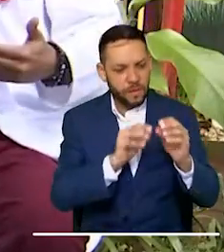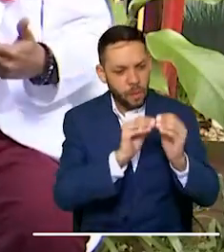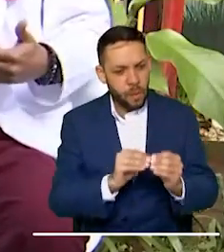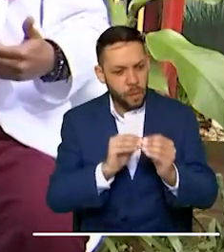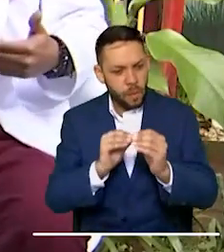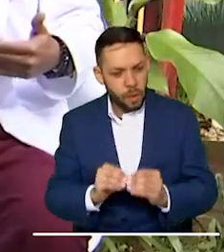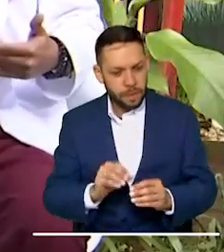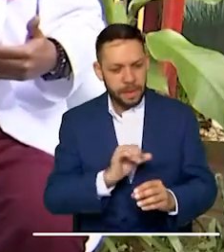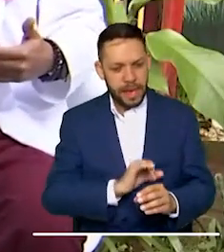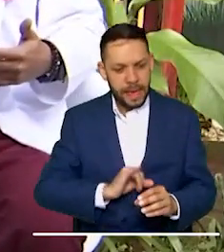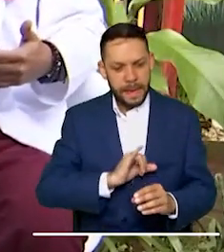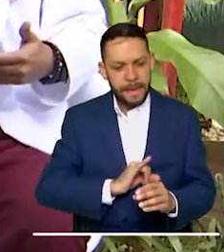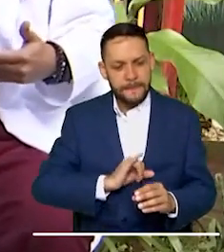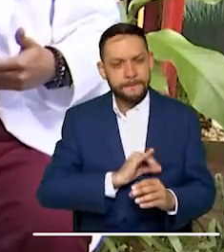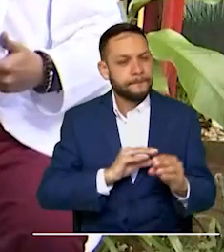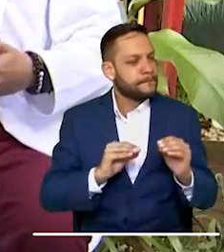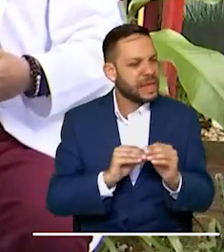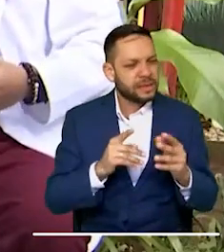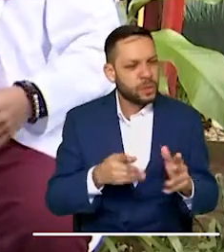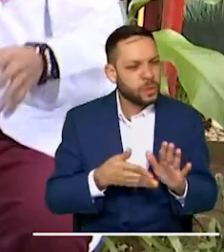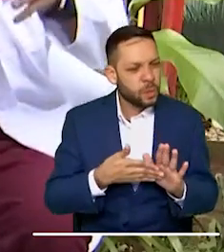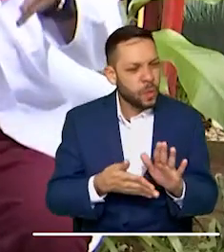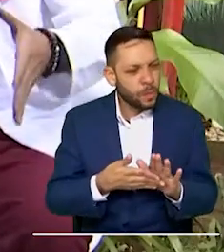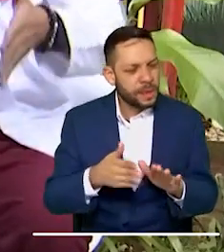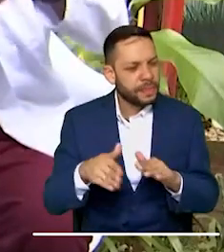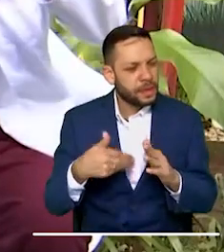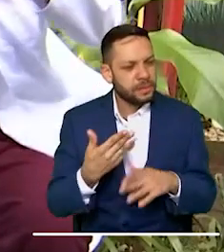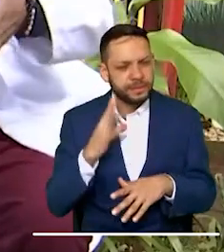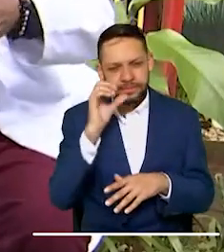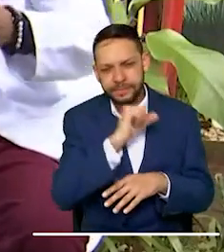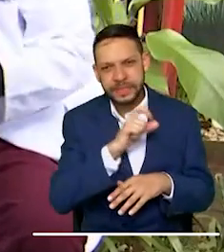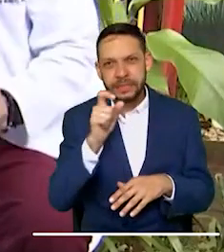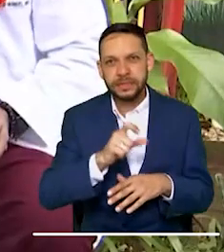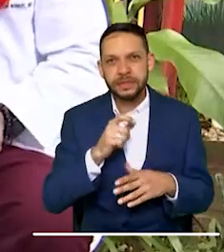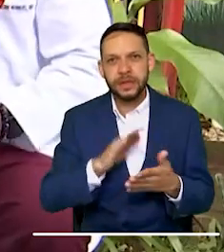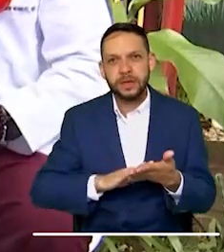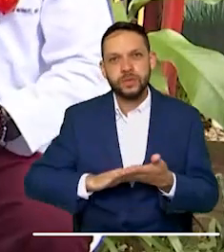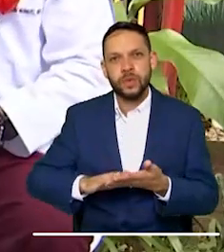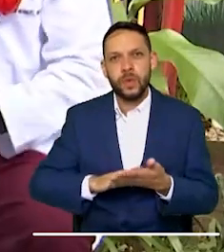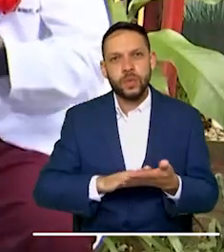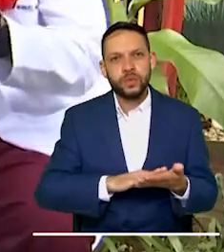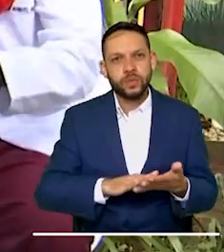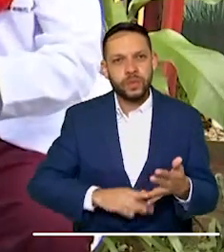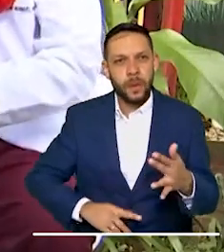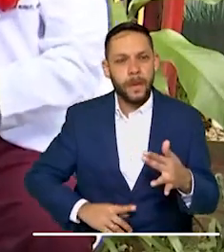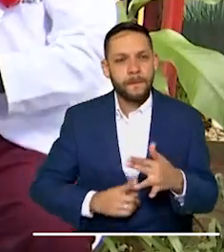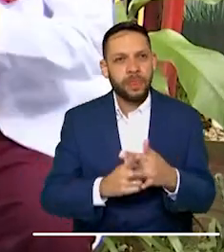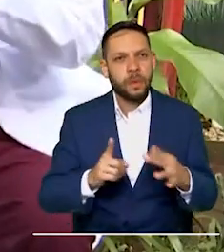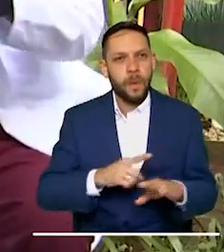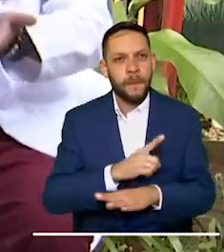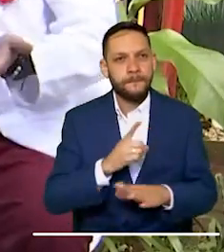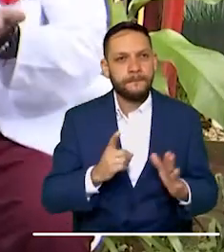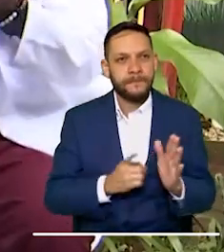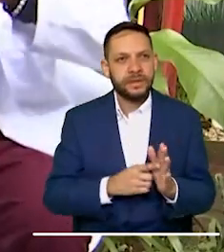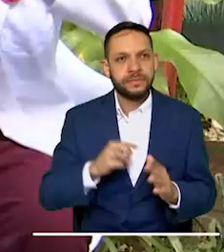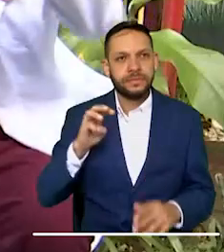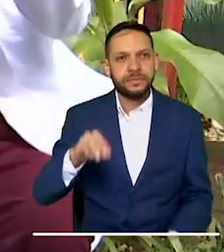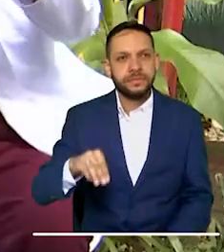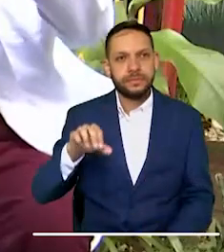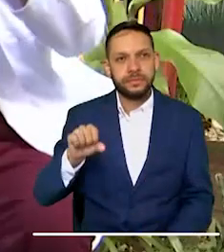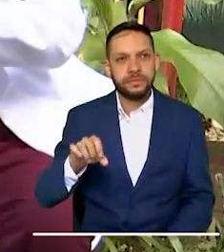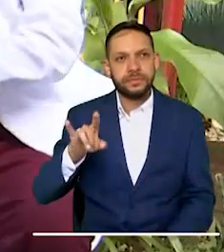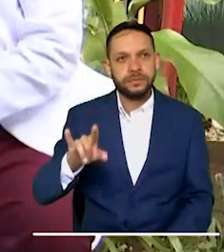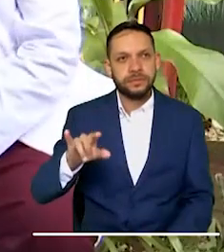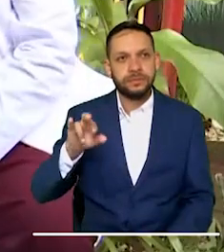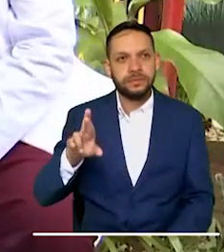y vamos un poco más allá a la hora de encontrar los verdaderos orígenes de la enfermedad. Doctor Mauricio, quisiera entonces